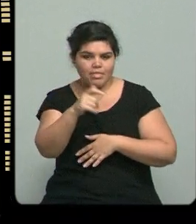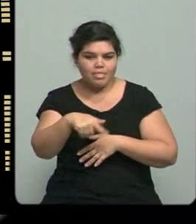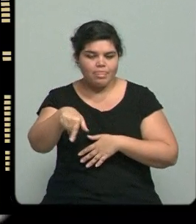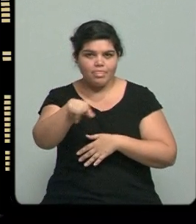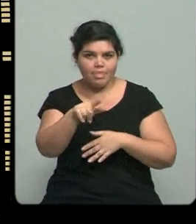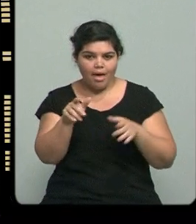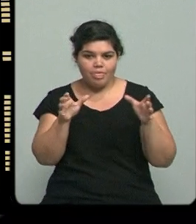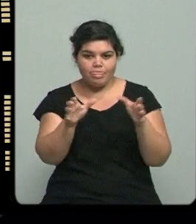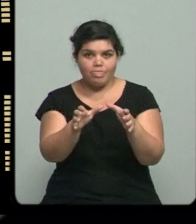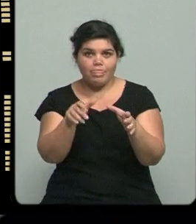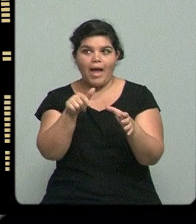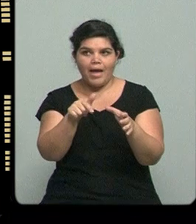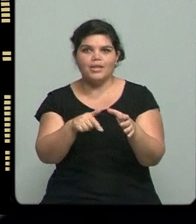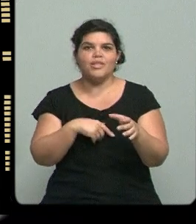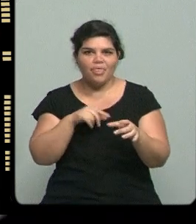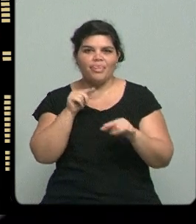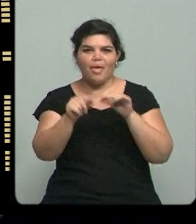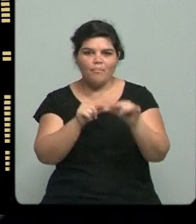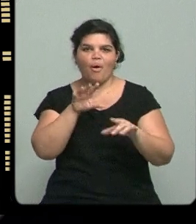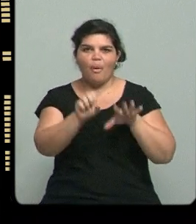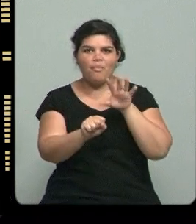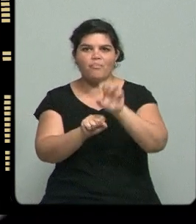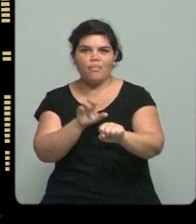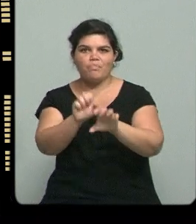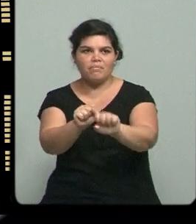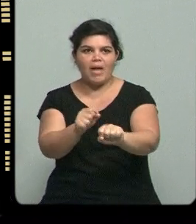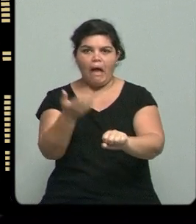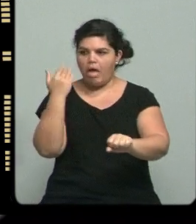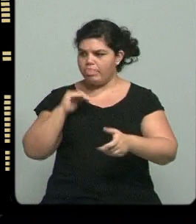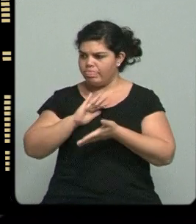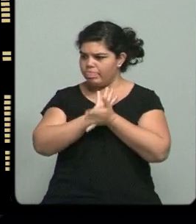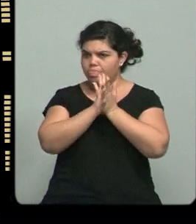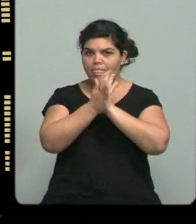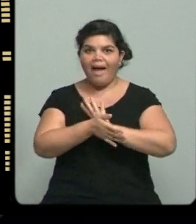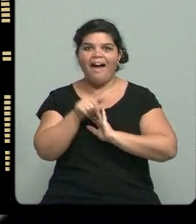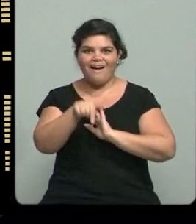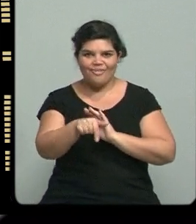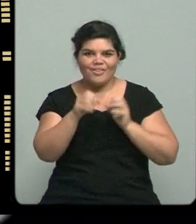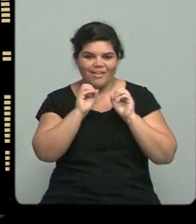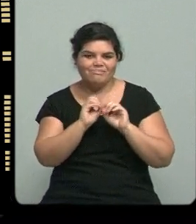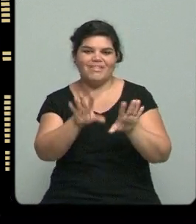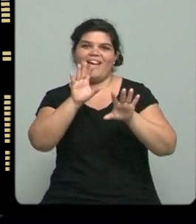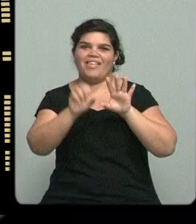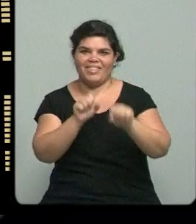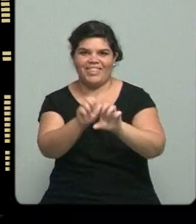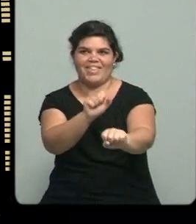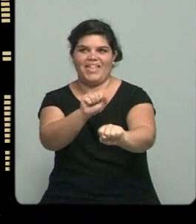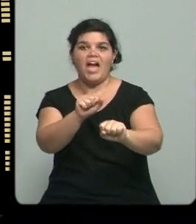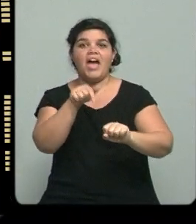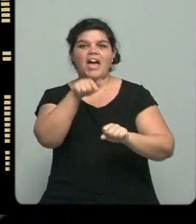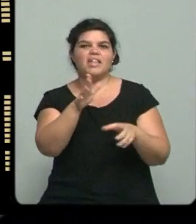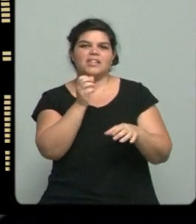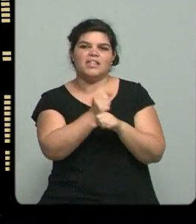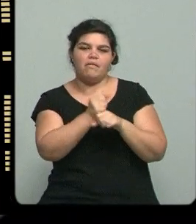intelectual está comenzando a ser la oportunidad que estaba ausente y limitada, donde se trabaja de